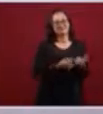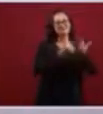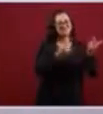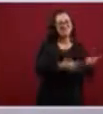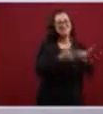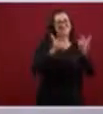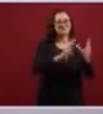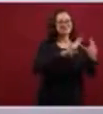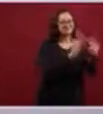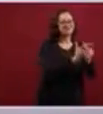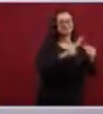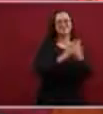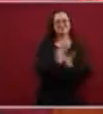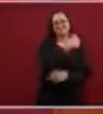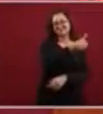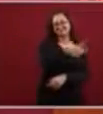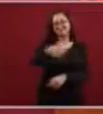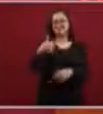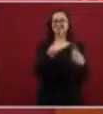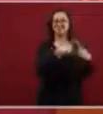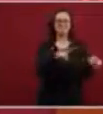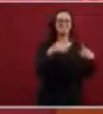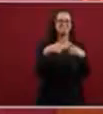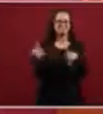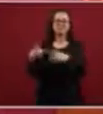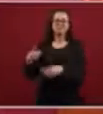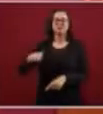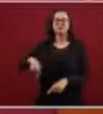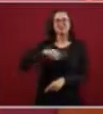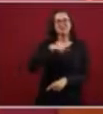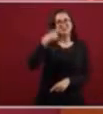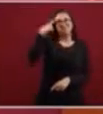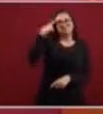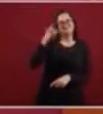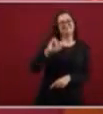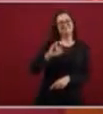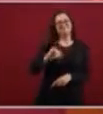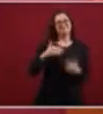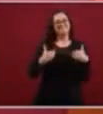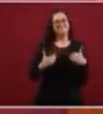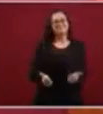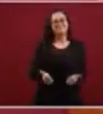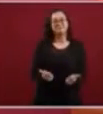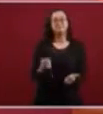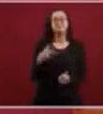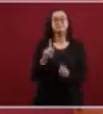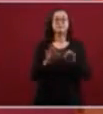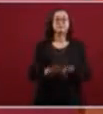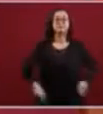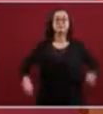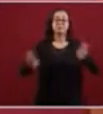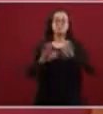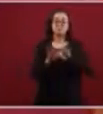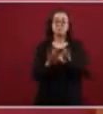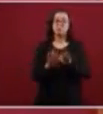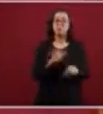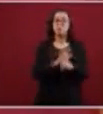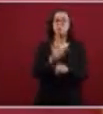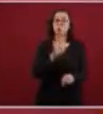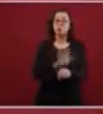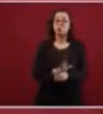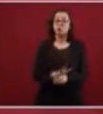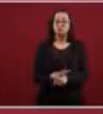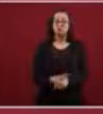Entonces, sí estamos muy conscientes. Aquí lo importante es de que no vamos a tolerar la